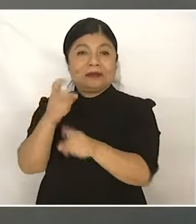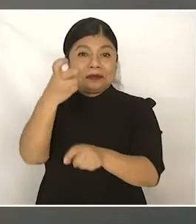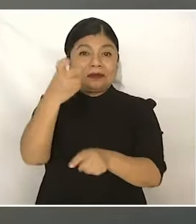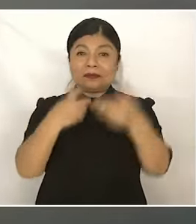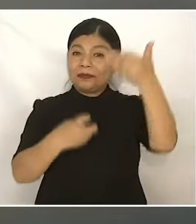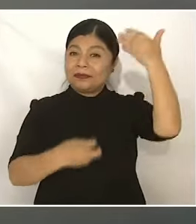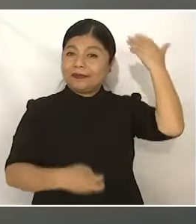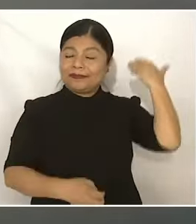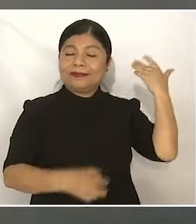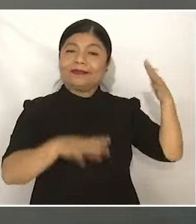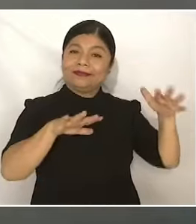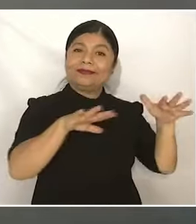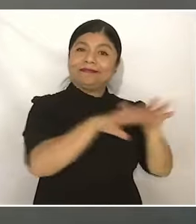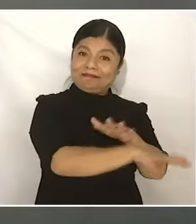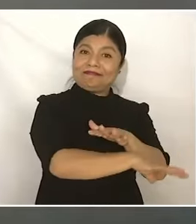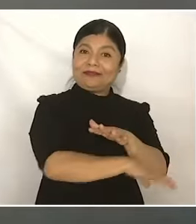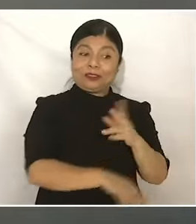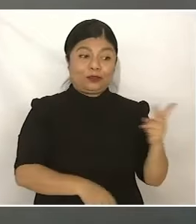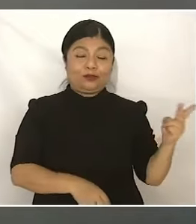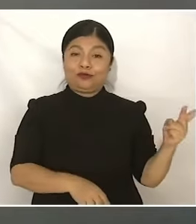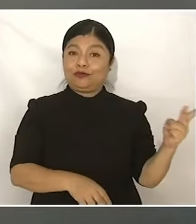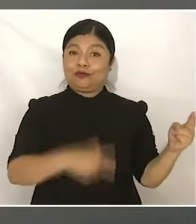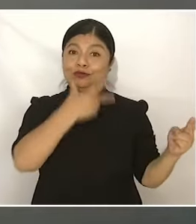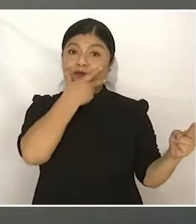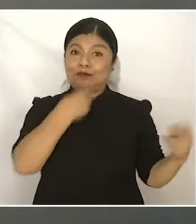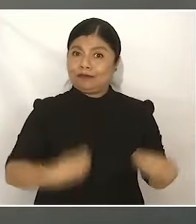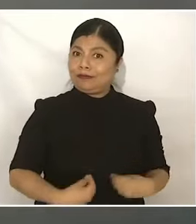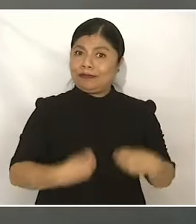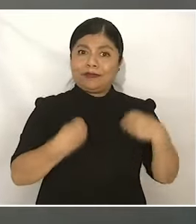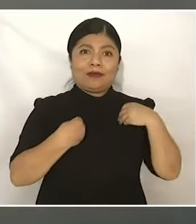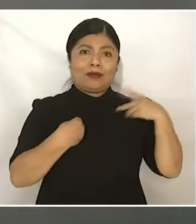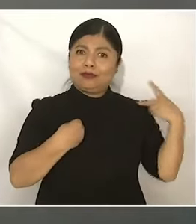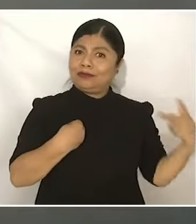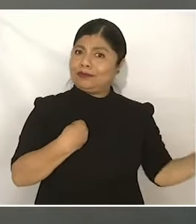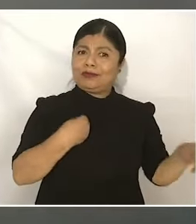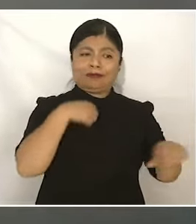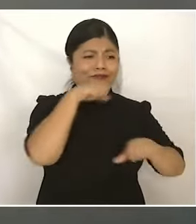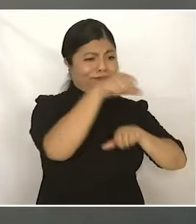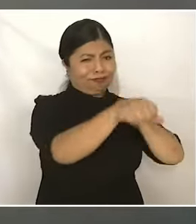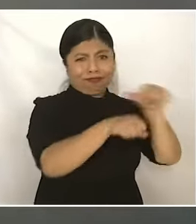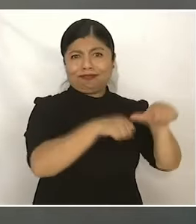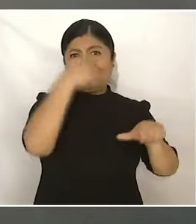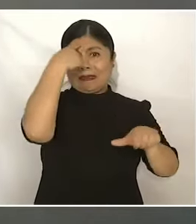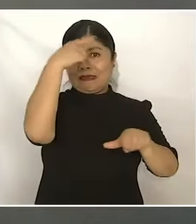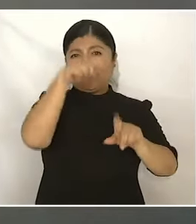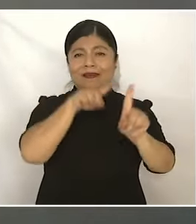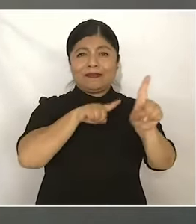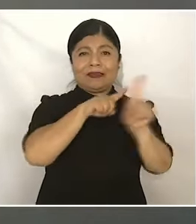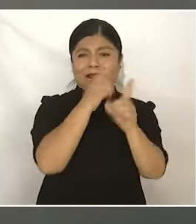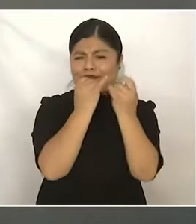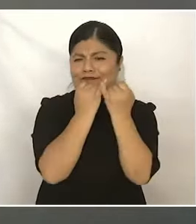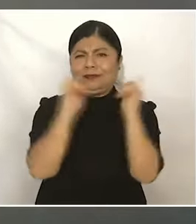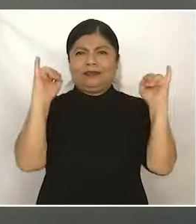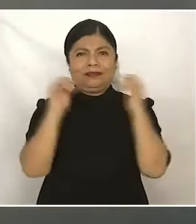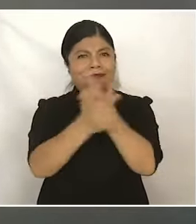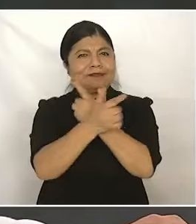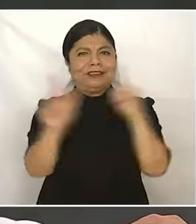Ellos dieron su vida, los dos, curas, padres de nuestra patria,